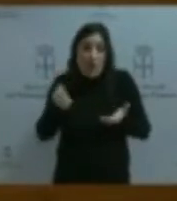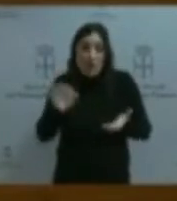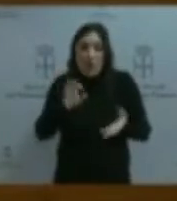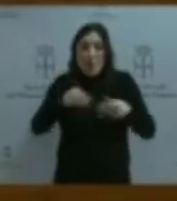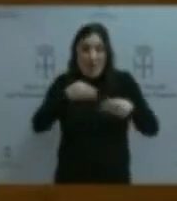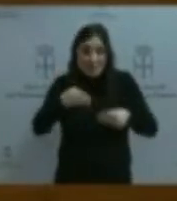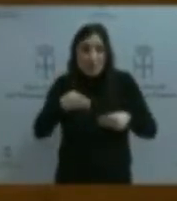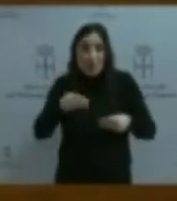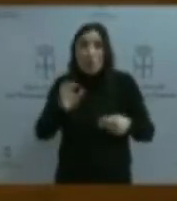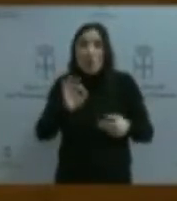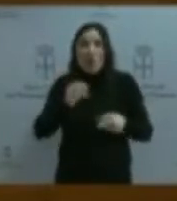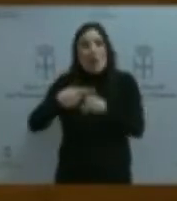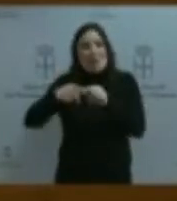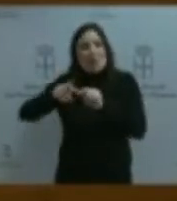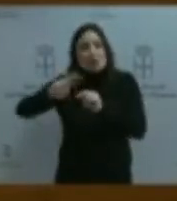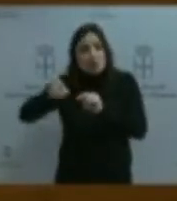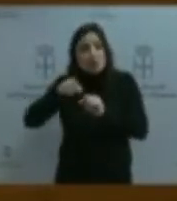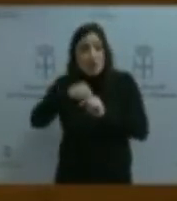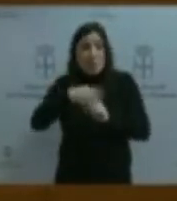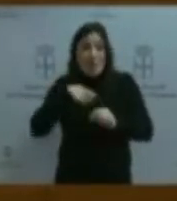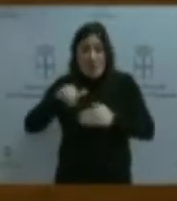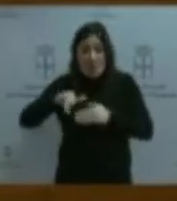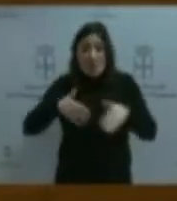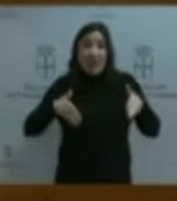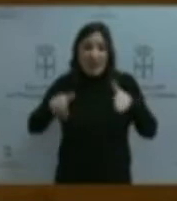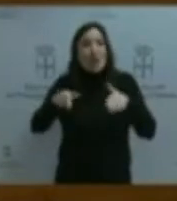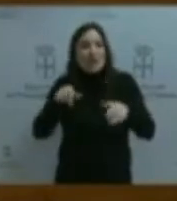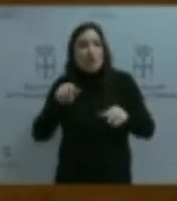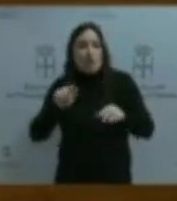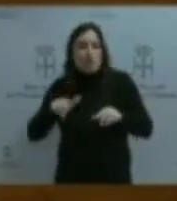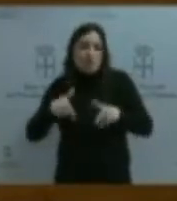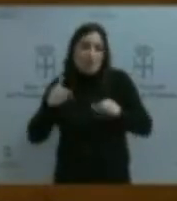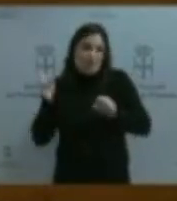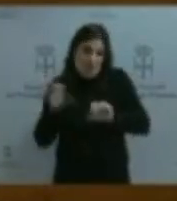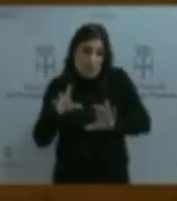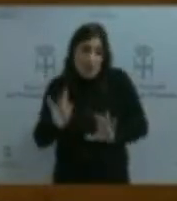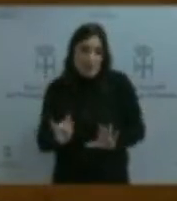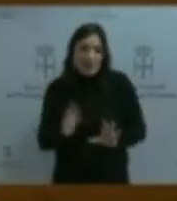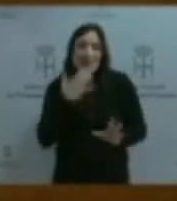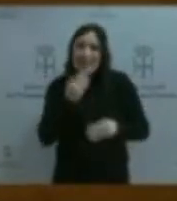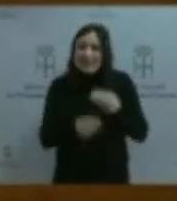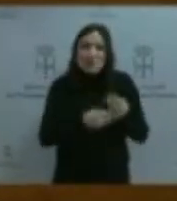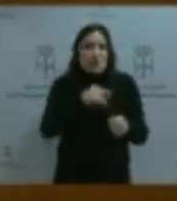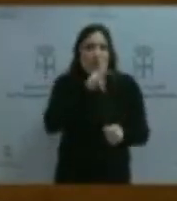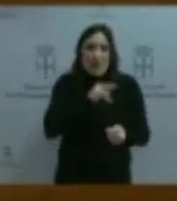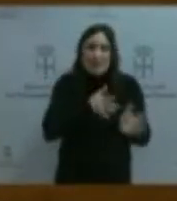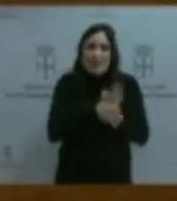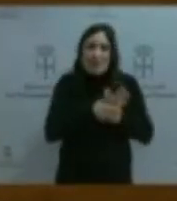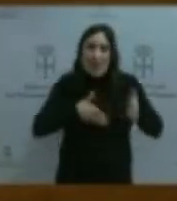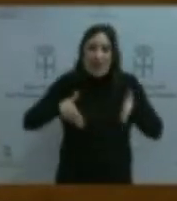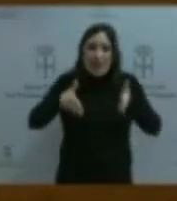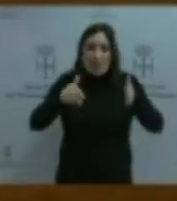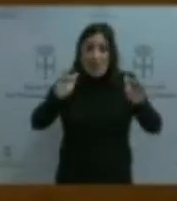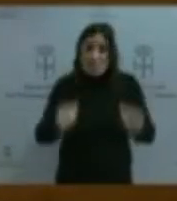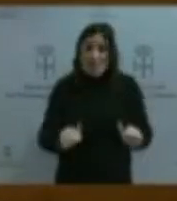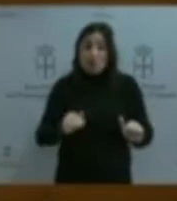a la vera del río. Creemos que las prácticas inadecuadas disminuyen la capacidad de cauce y favorecen los desbordamientos, no otros elementos